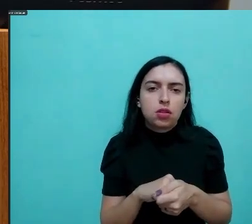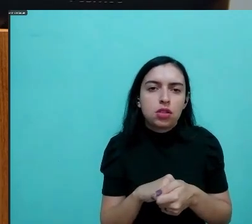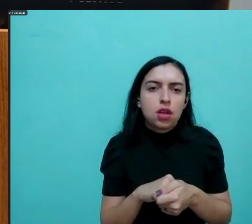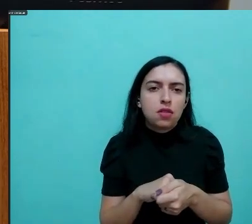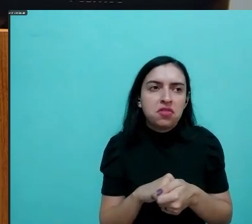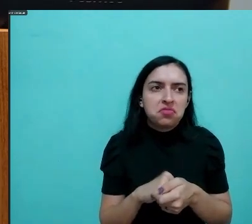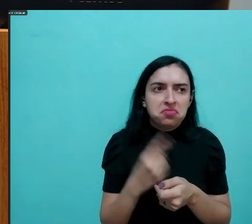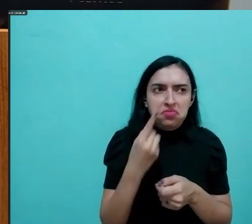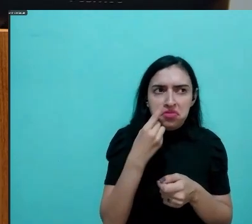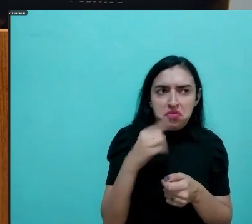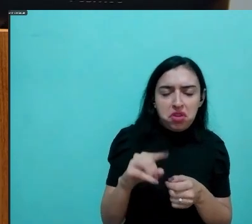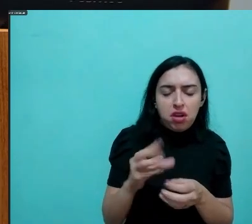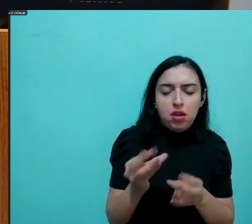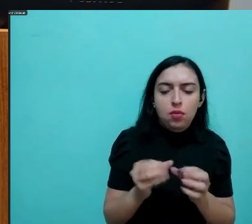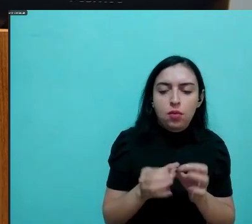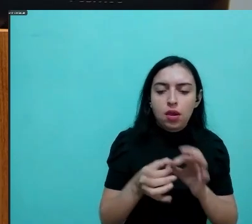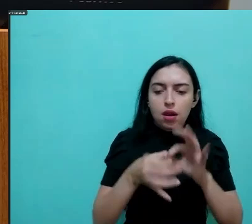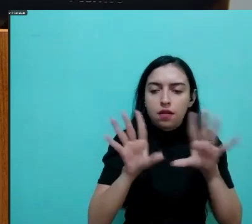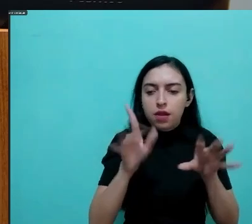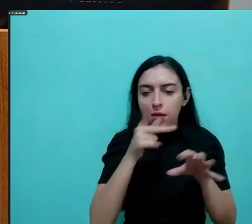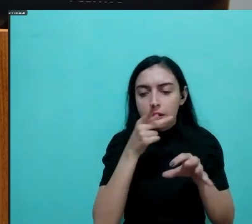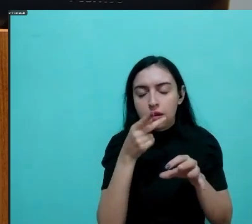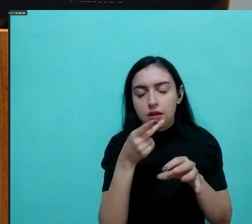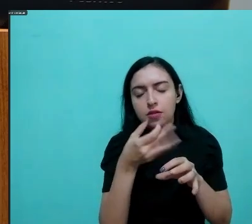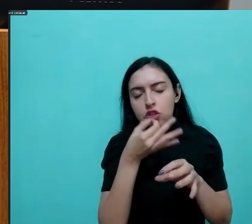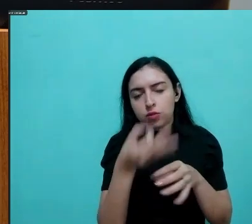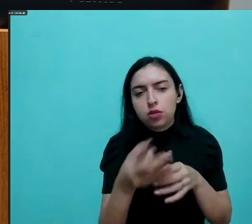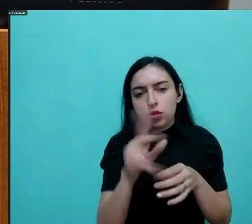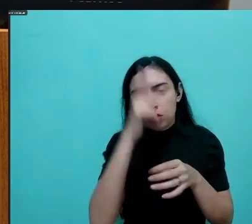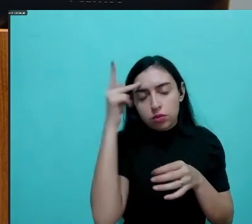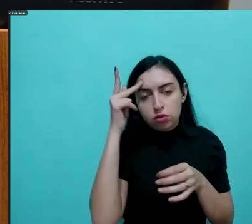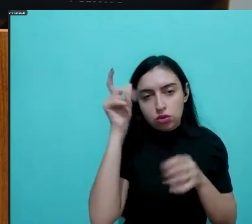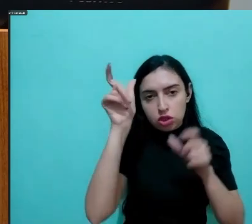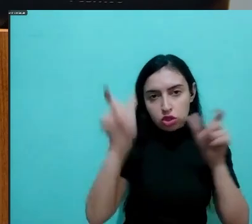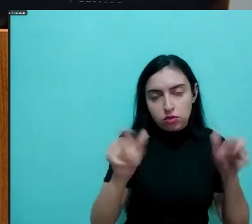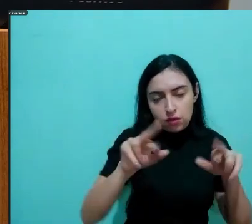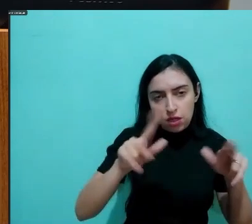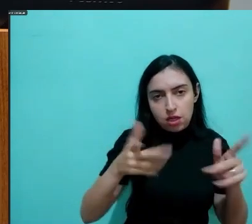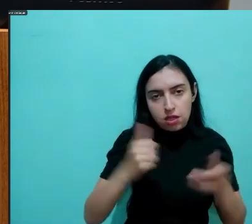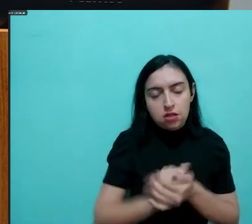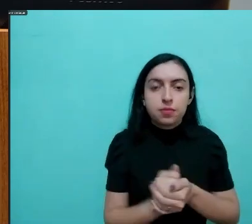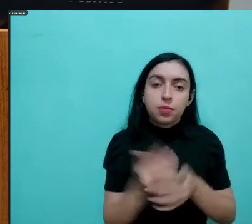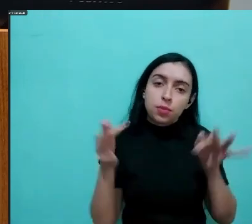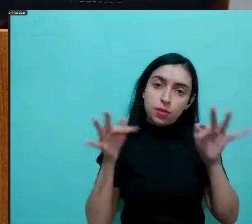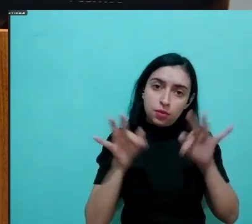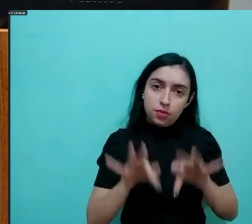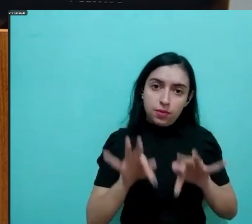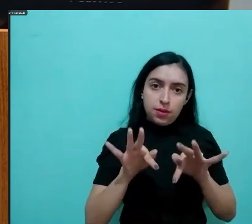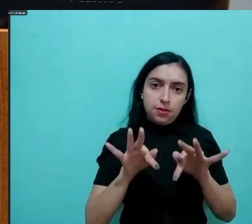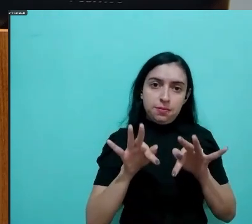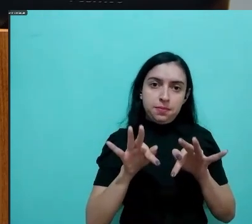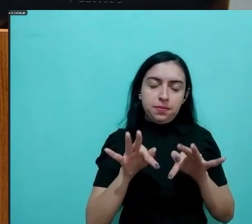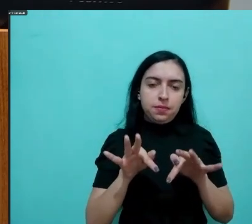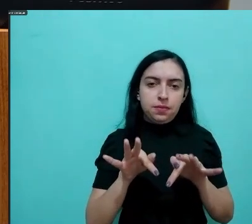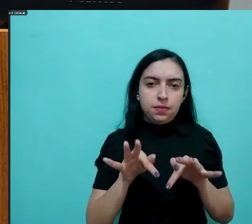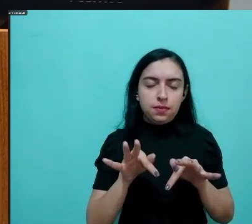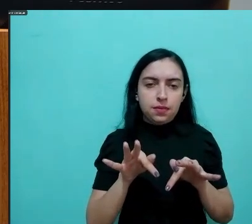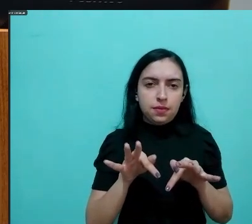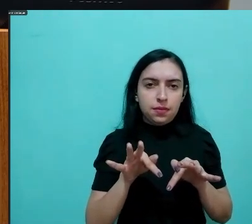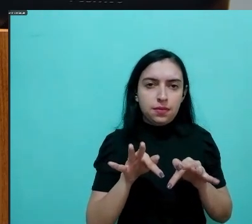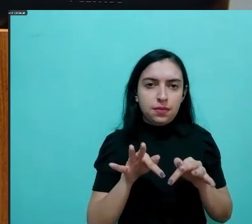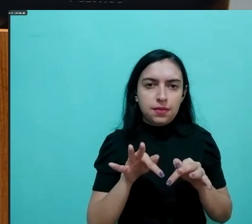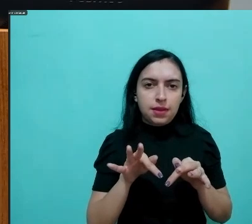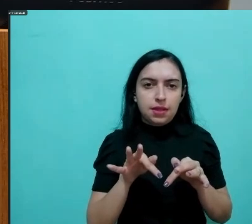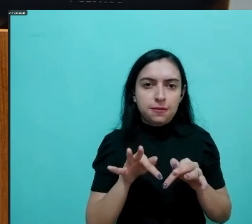la libertad de otra persona o la dignidad de otra persona. Y, en fin, el rechazo